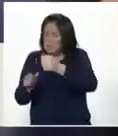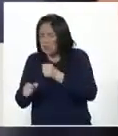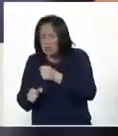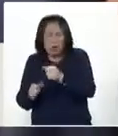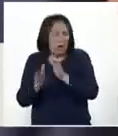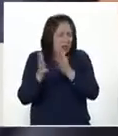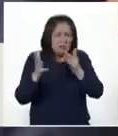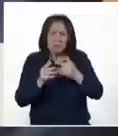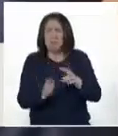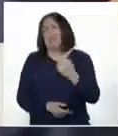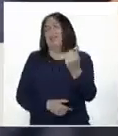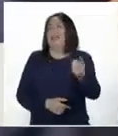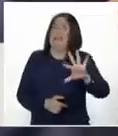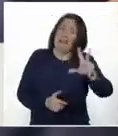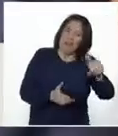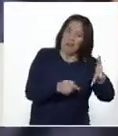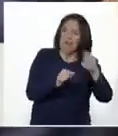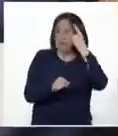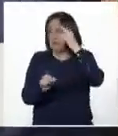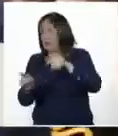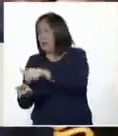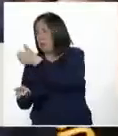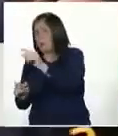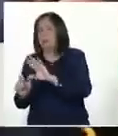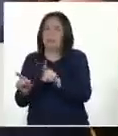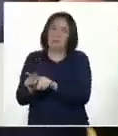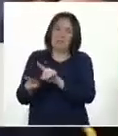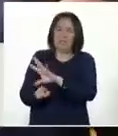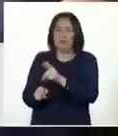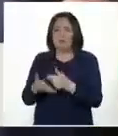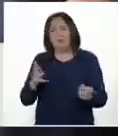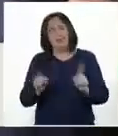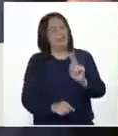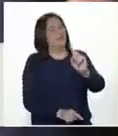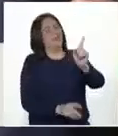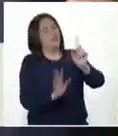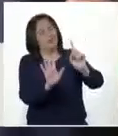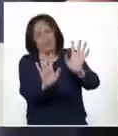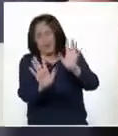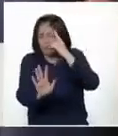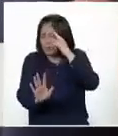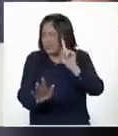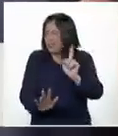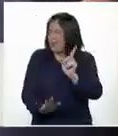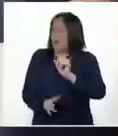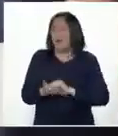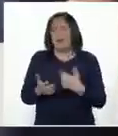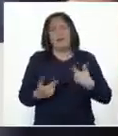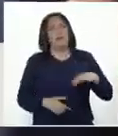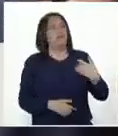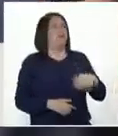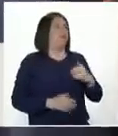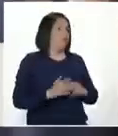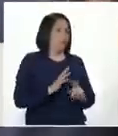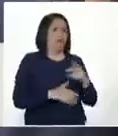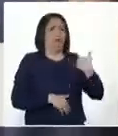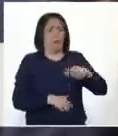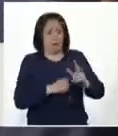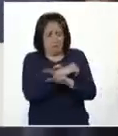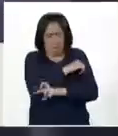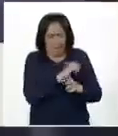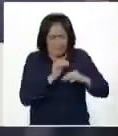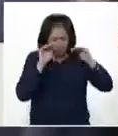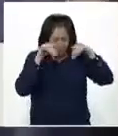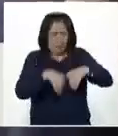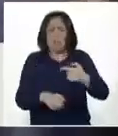Entonces, cada ladrón piensa que todos son de su condición. No se va a concretar, ni piense, sería un salto al vacío en nuestro país. Yo que